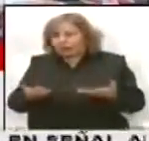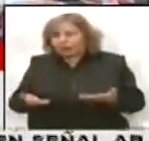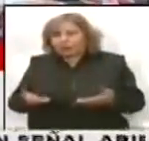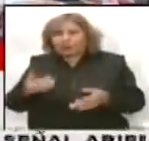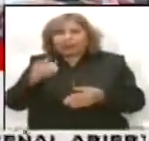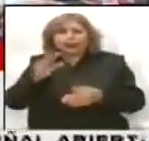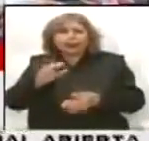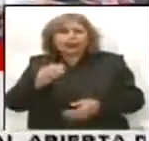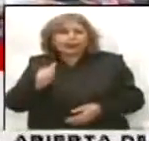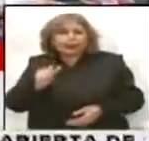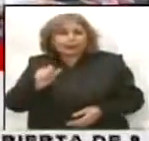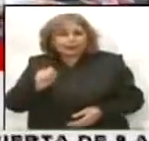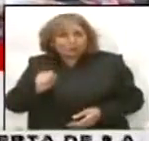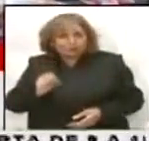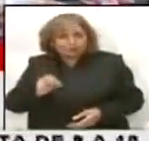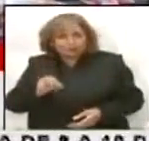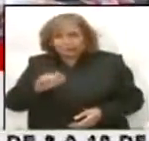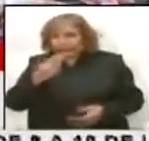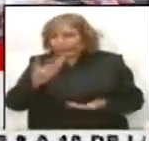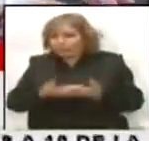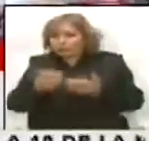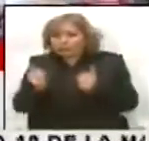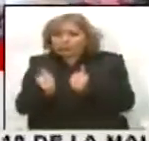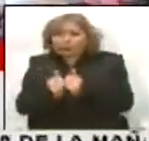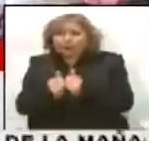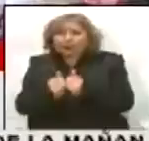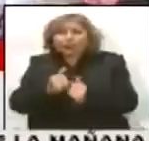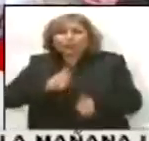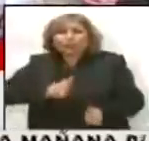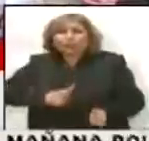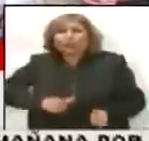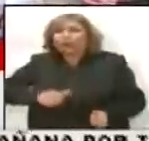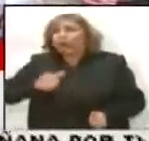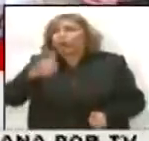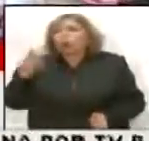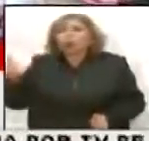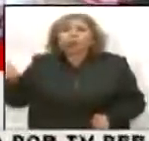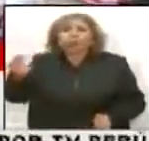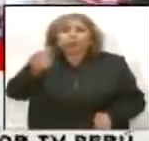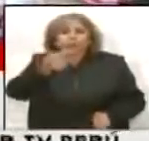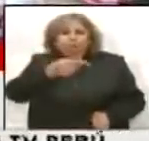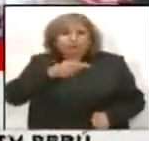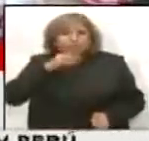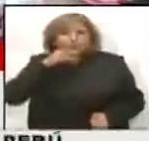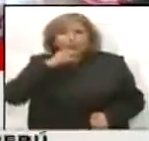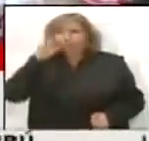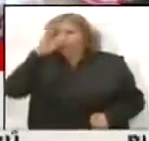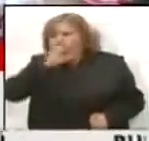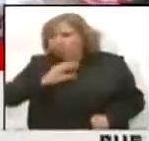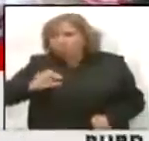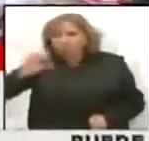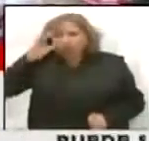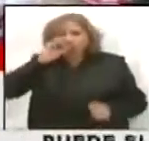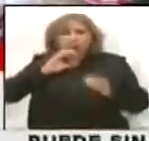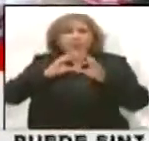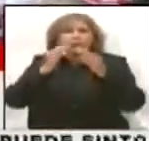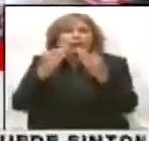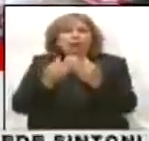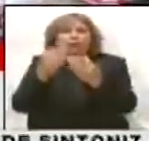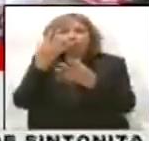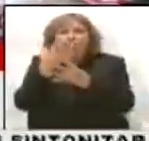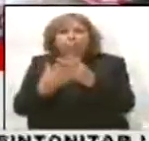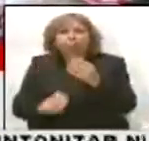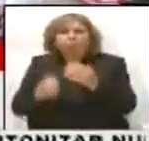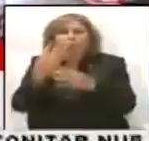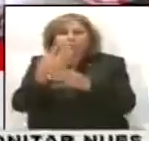caso con el cual, junto a su hijo, otras mujeres más habían buscado a su familiar desaparecido. Por mucho